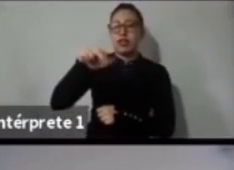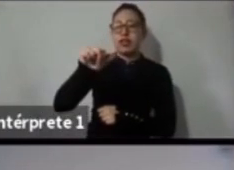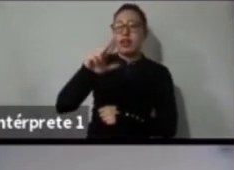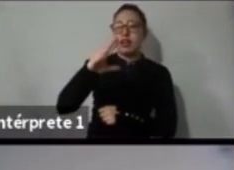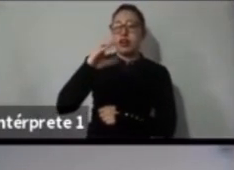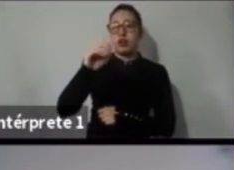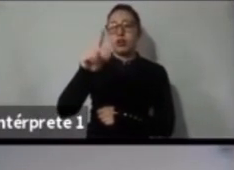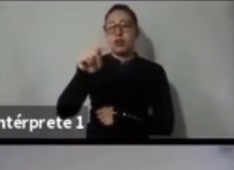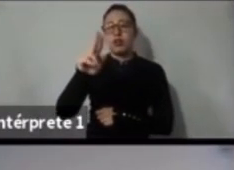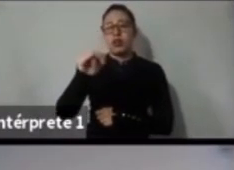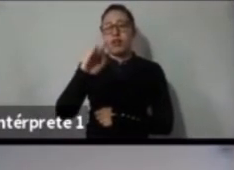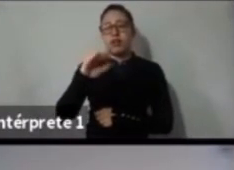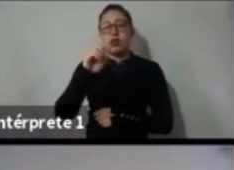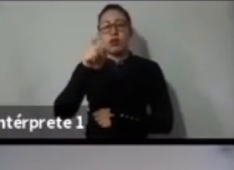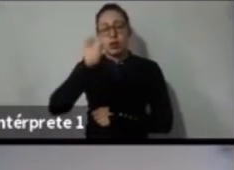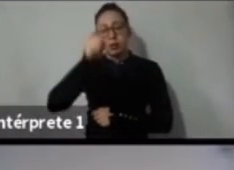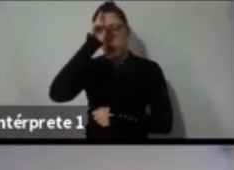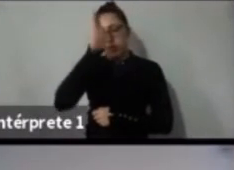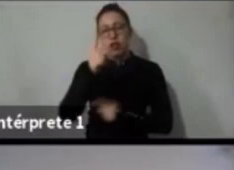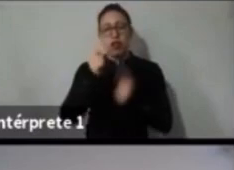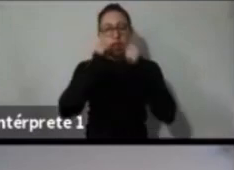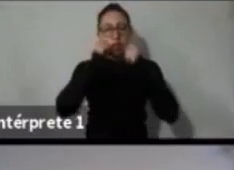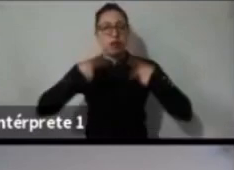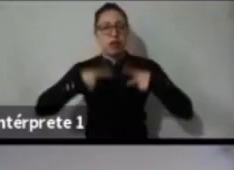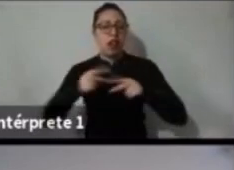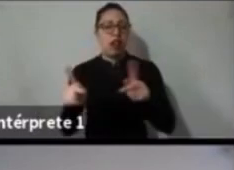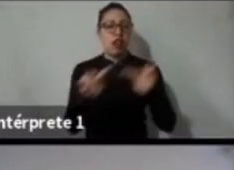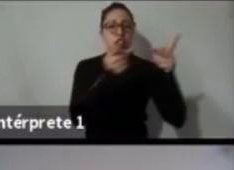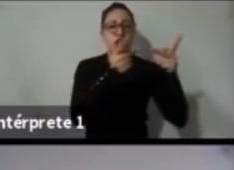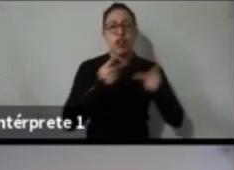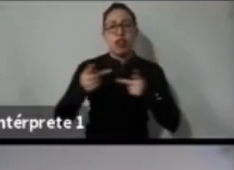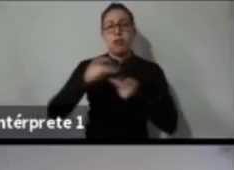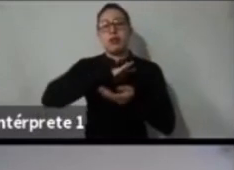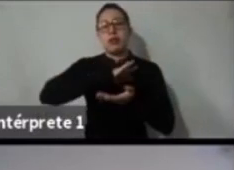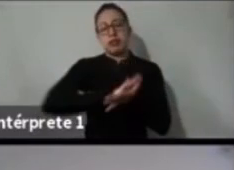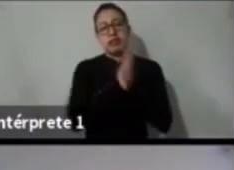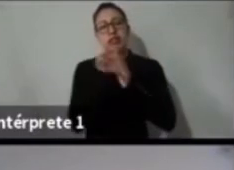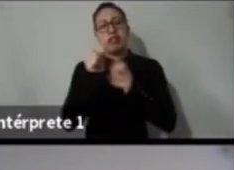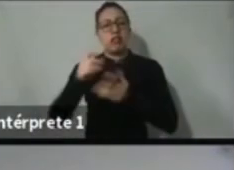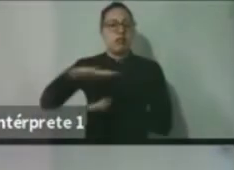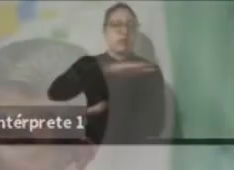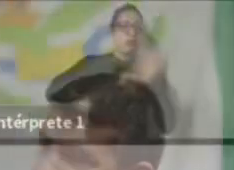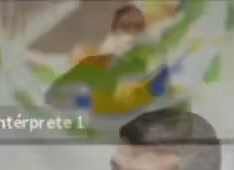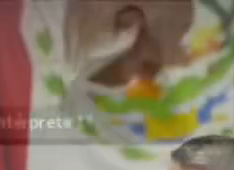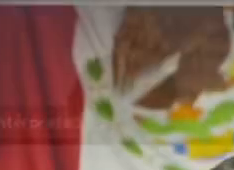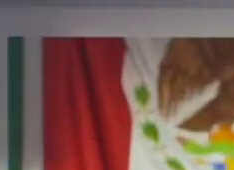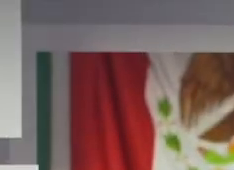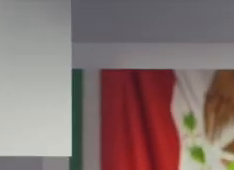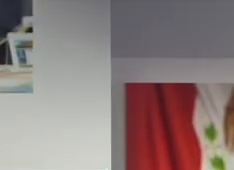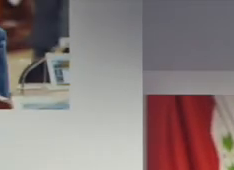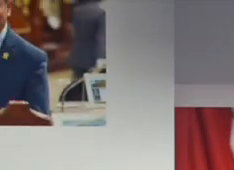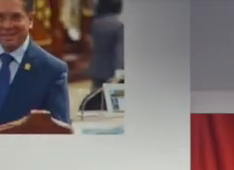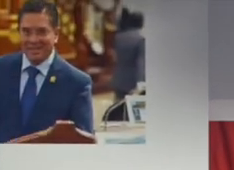colateral conlleva violencia, conlleva homicidios, conlleva crimen organizado.